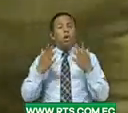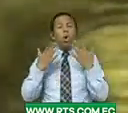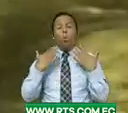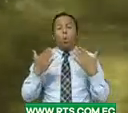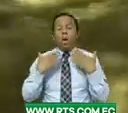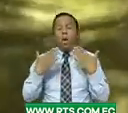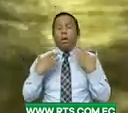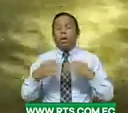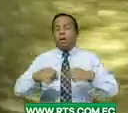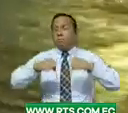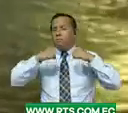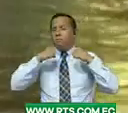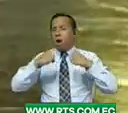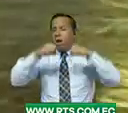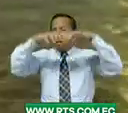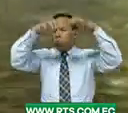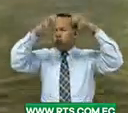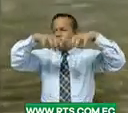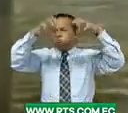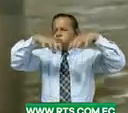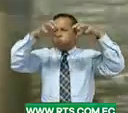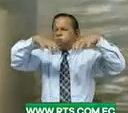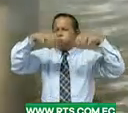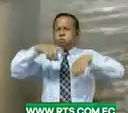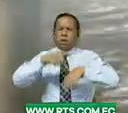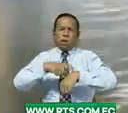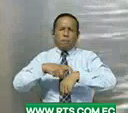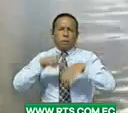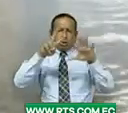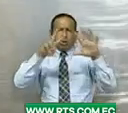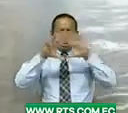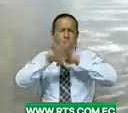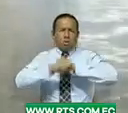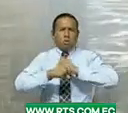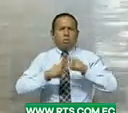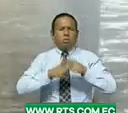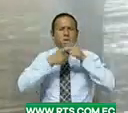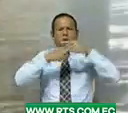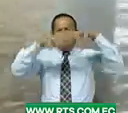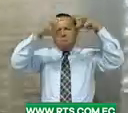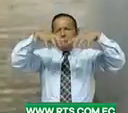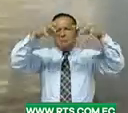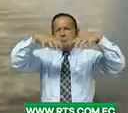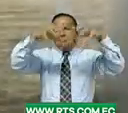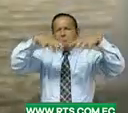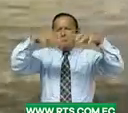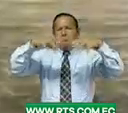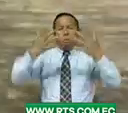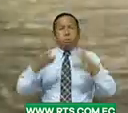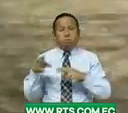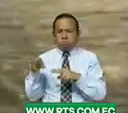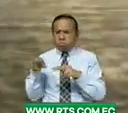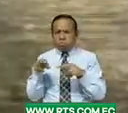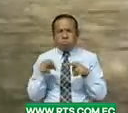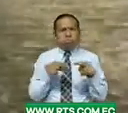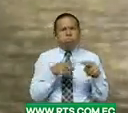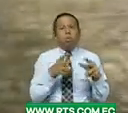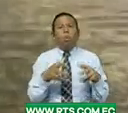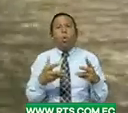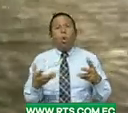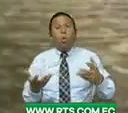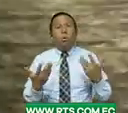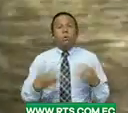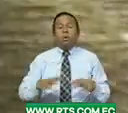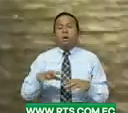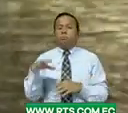un fuerte aguacero cayó cerca de las 19 horas. Estas imágenes son, es lo que